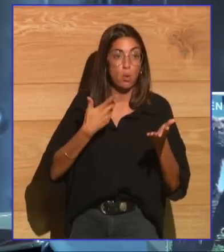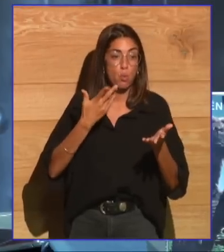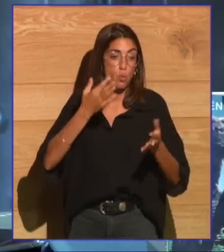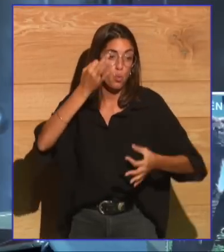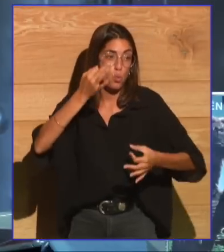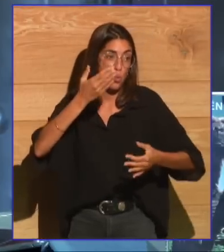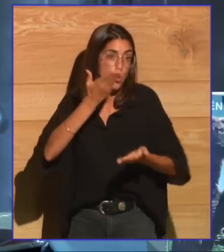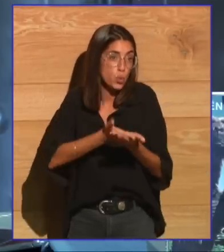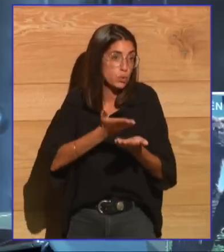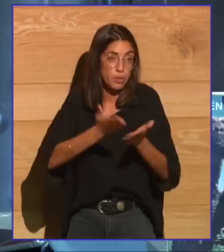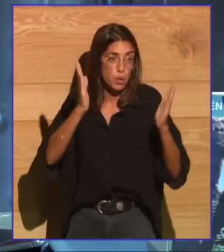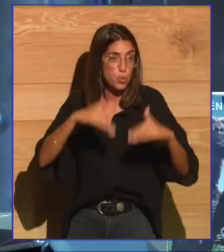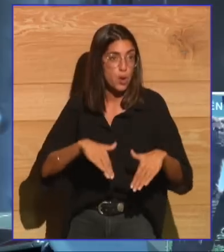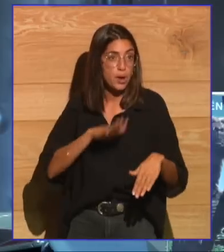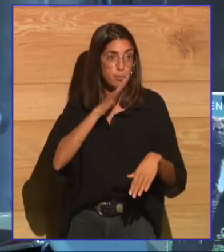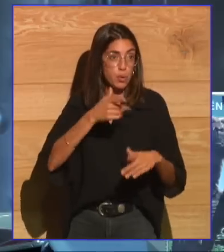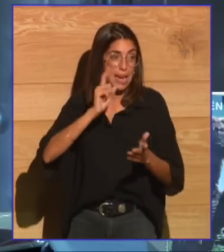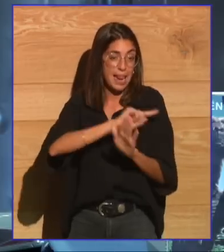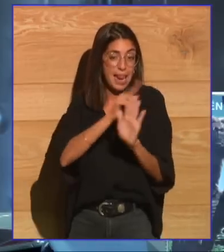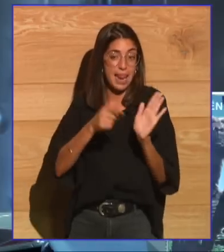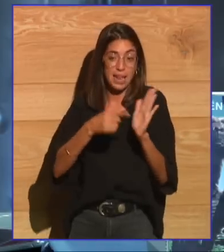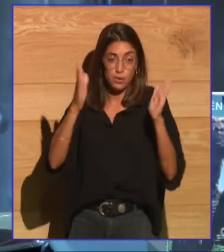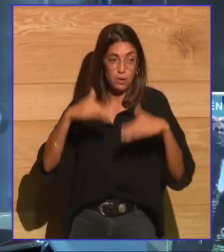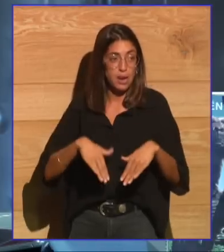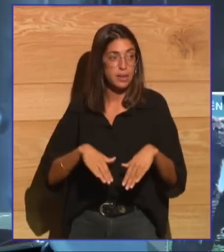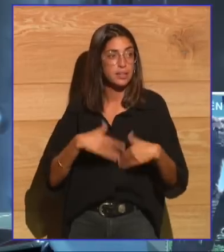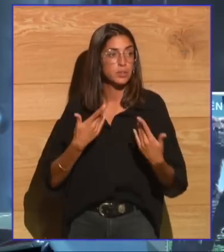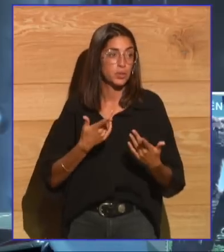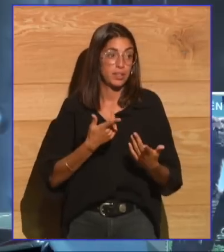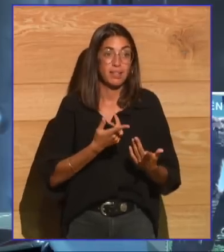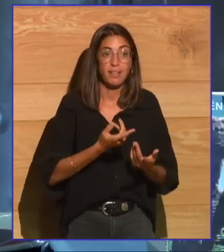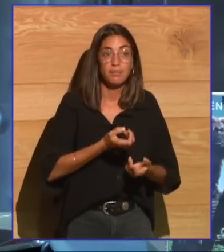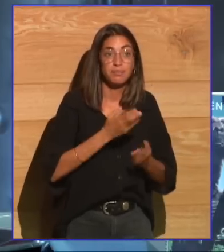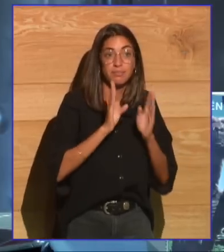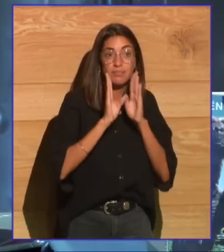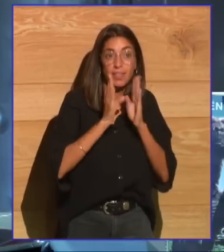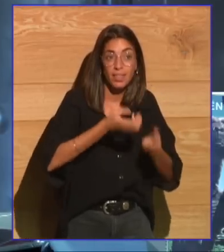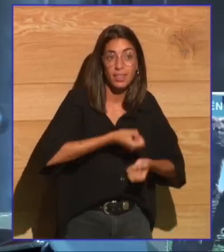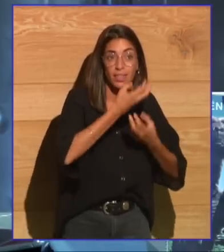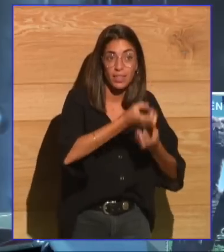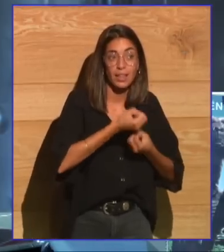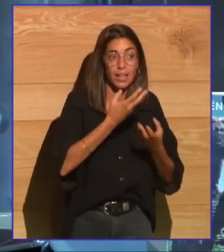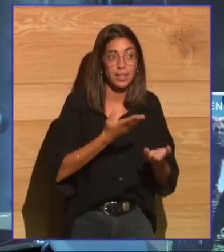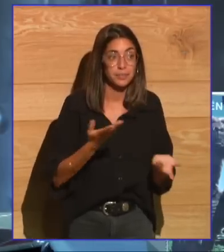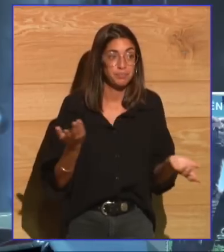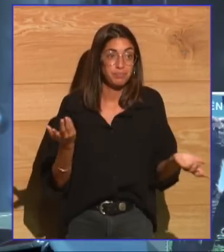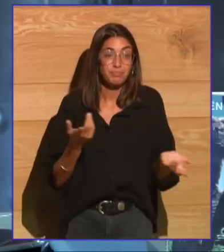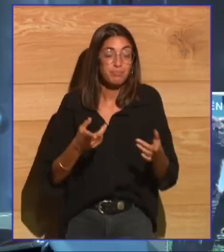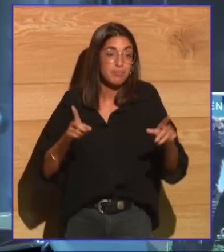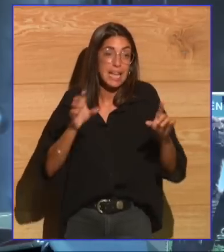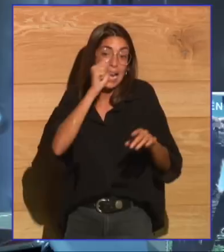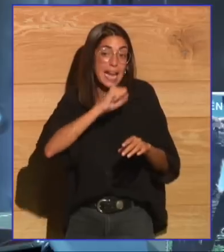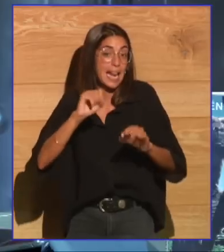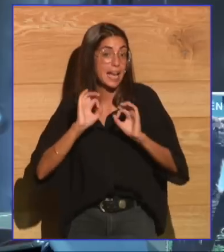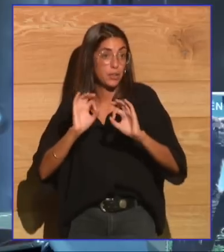desde ninguna ley física subsistirá tiene una vía empieza con una declaración de intenciones a la canción que canta es en y sin goles o sea vale todo y